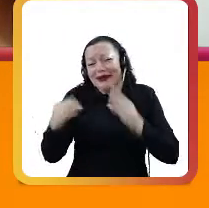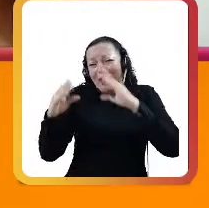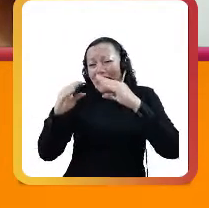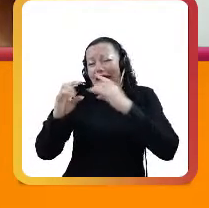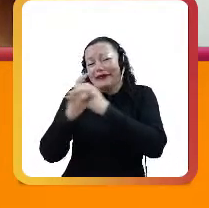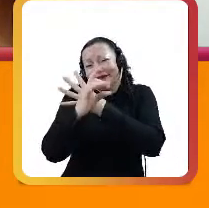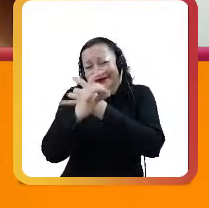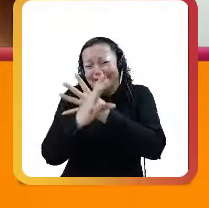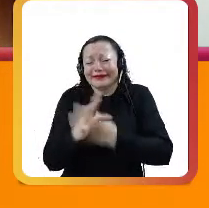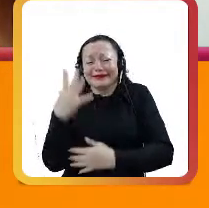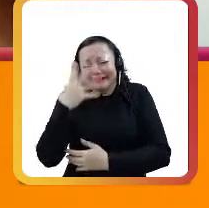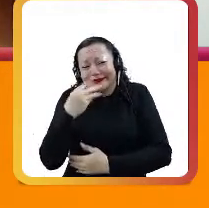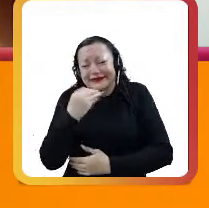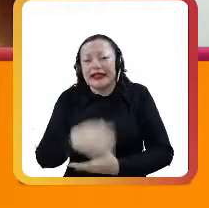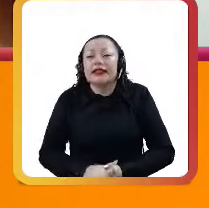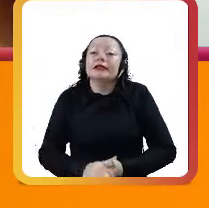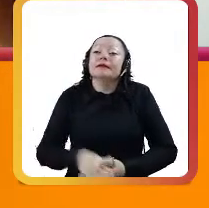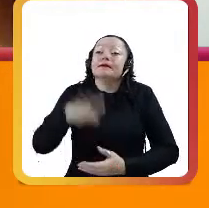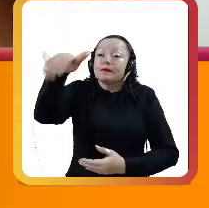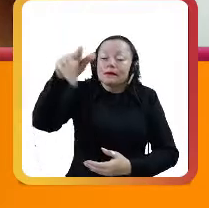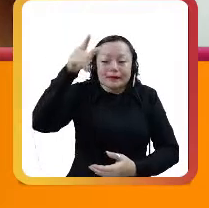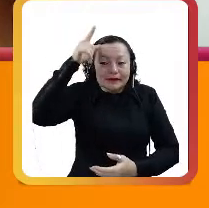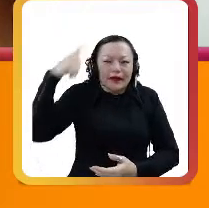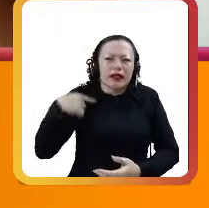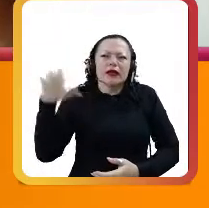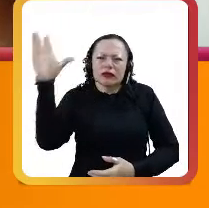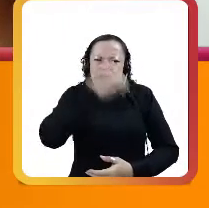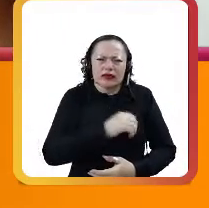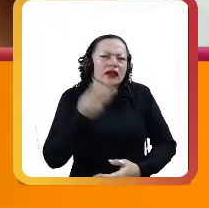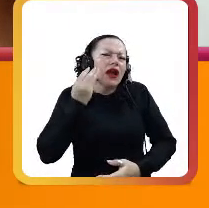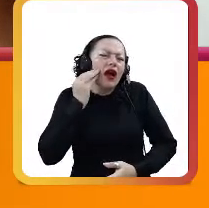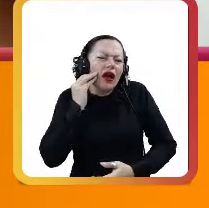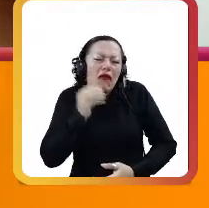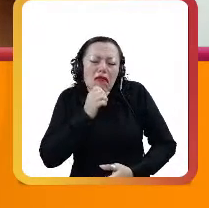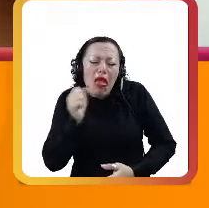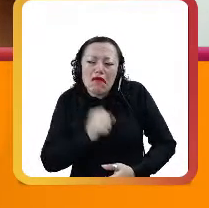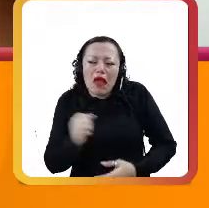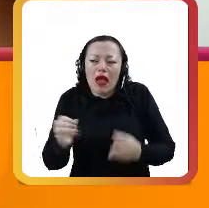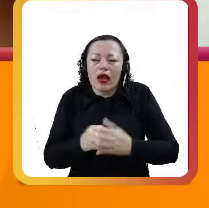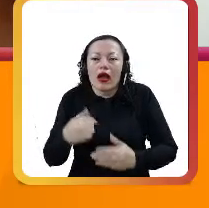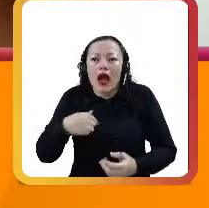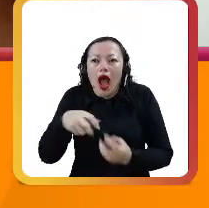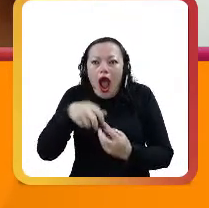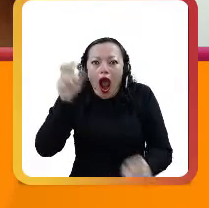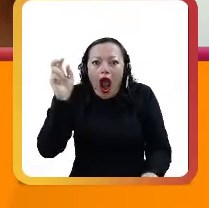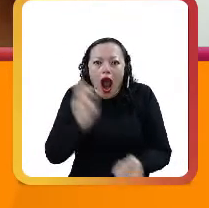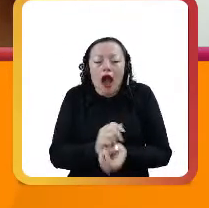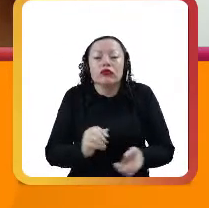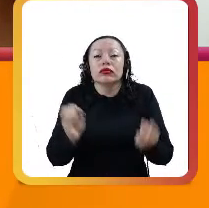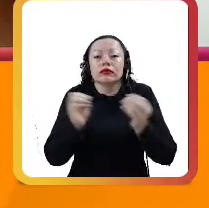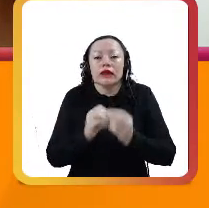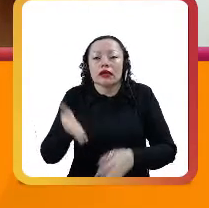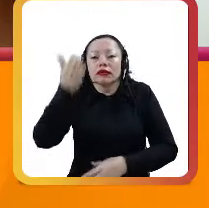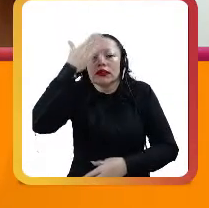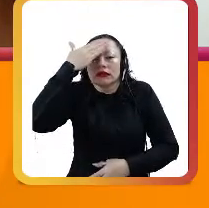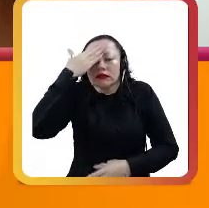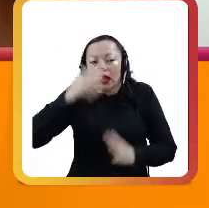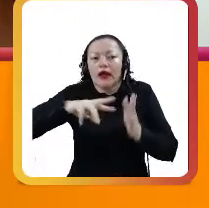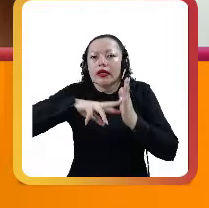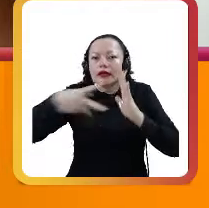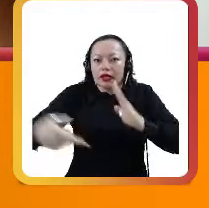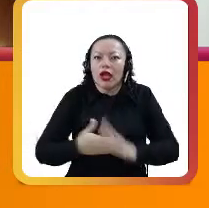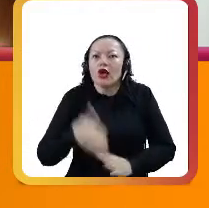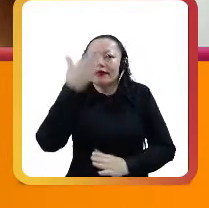oye, me he dado cuenta, Lauris, que muchas abuelitas lo dejan a uno boquiabierto. Ellas saben bien de tecnología,